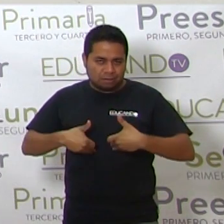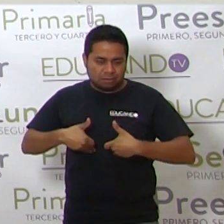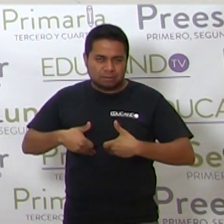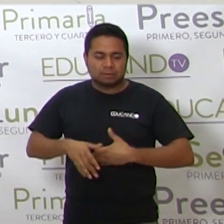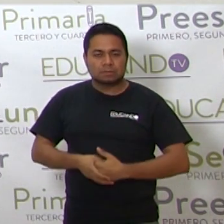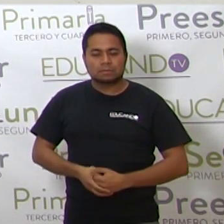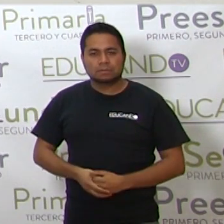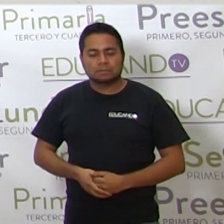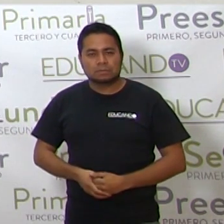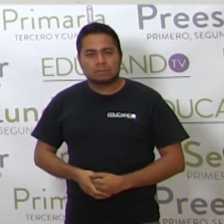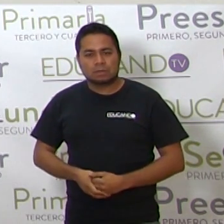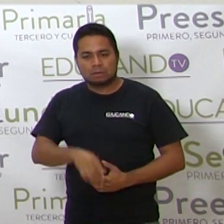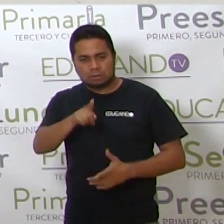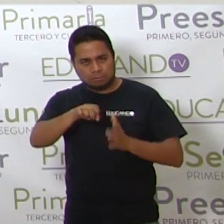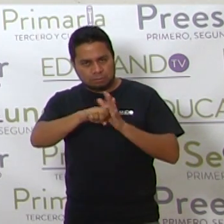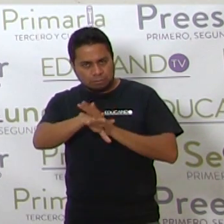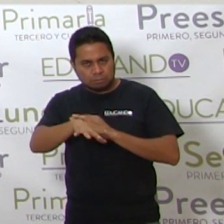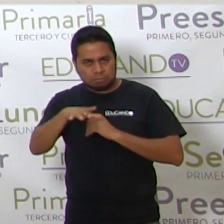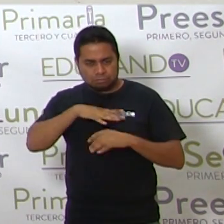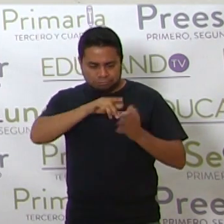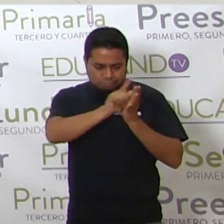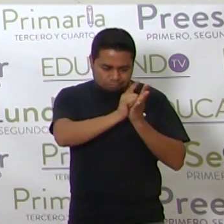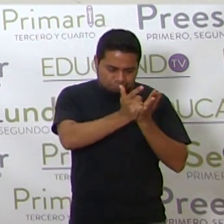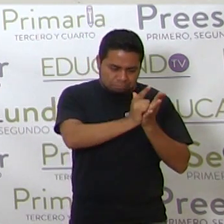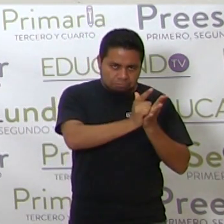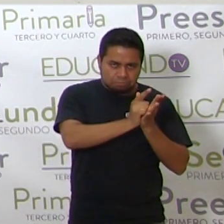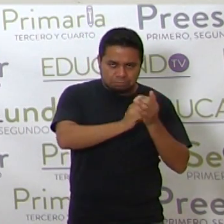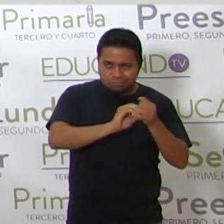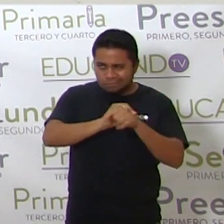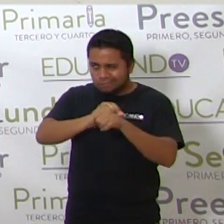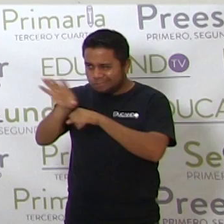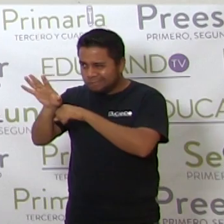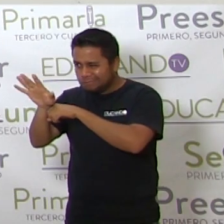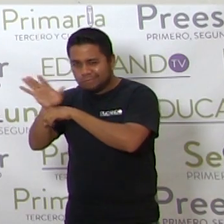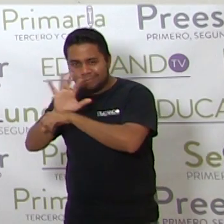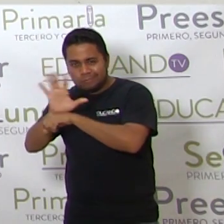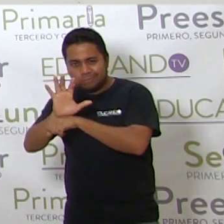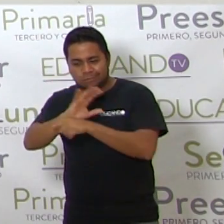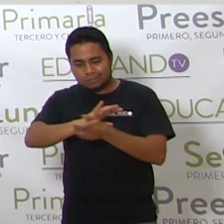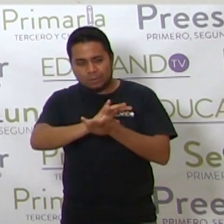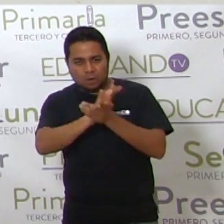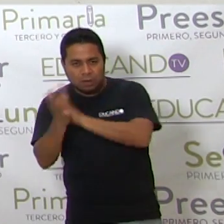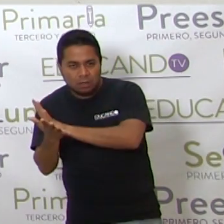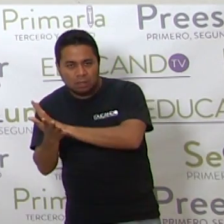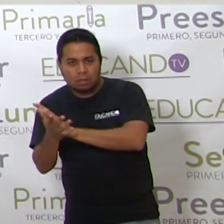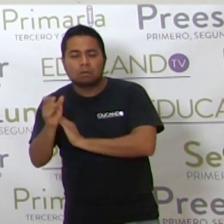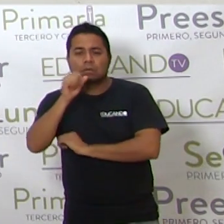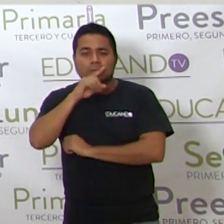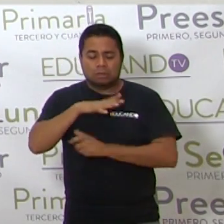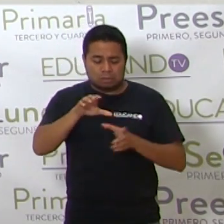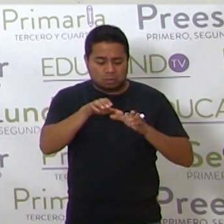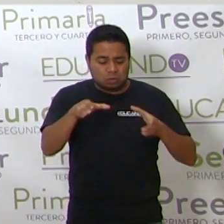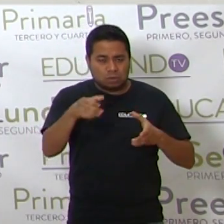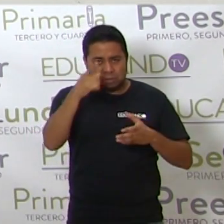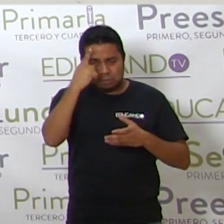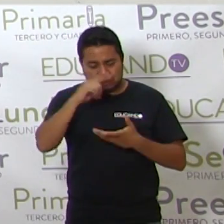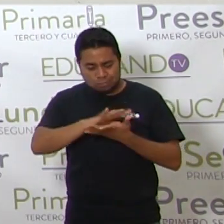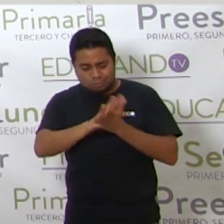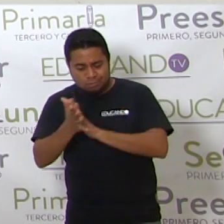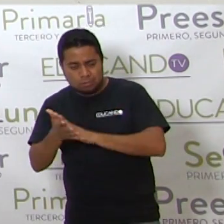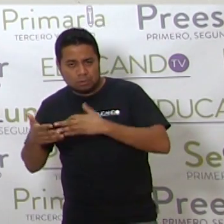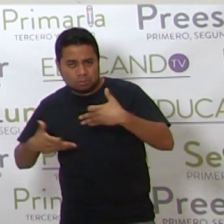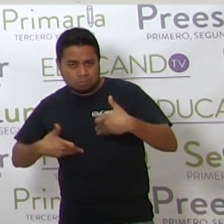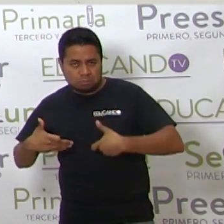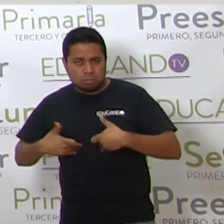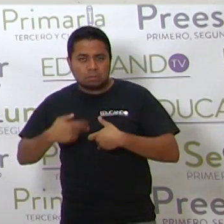te has dado cuenta que hay libros que se convierten en películas también hay cuentos que se convierten en obras de teatro y